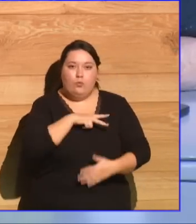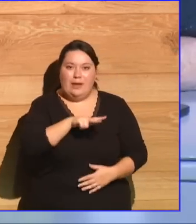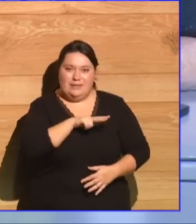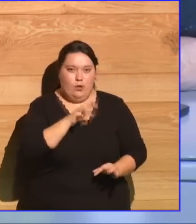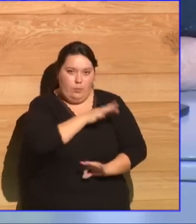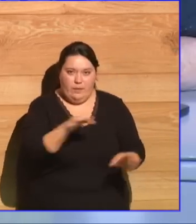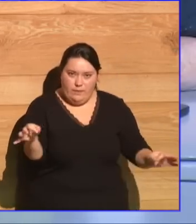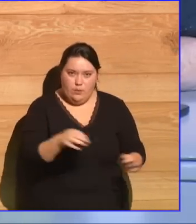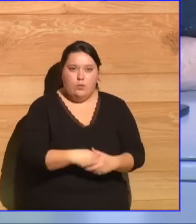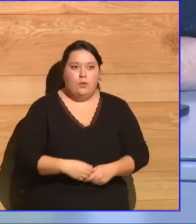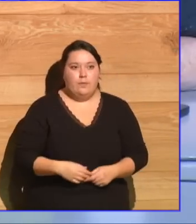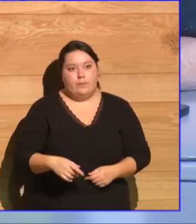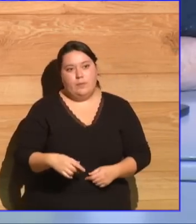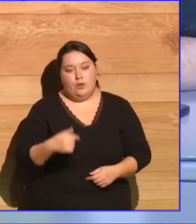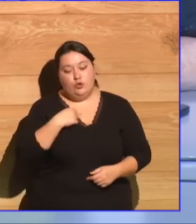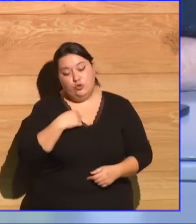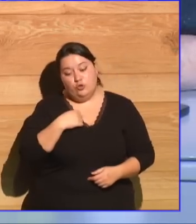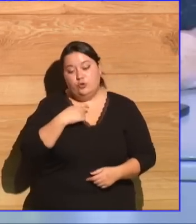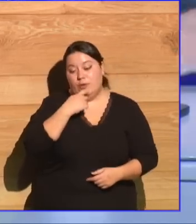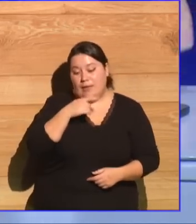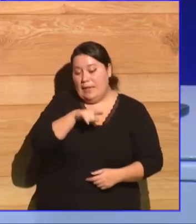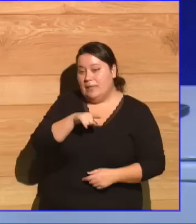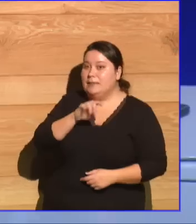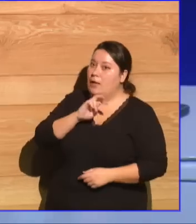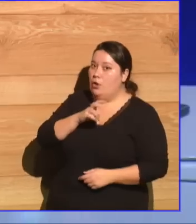perfecto, correctísimo de Spielberg. bueno, él, yo en inglés y él en castellano, Ah. sí.